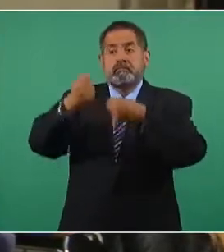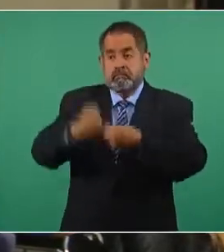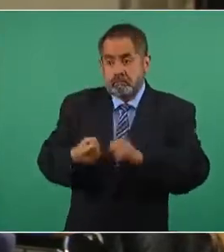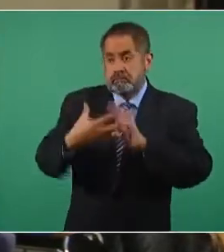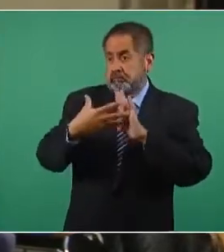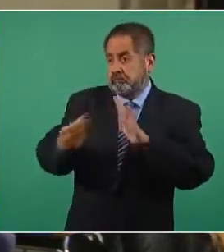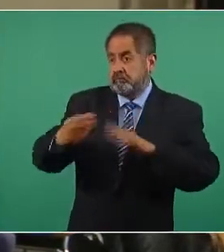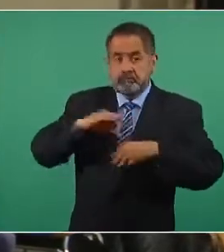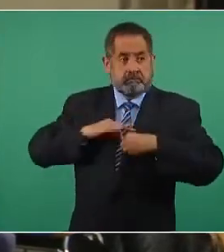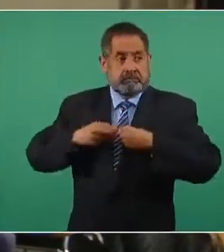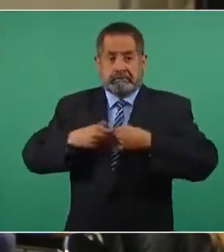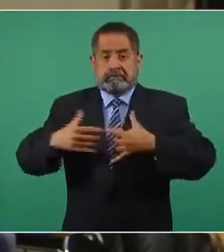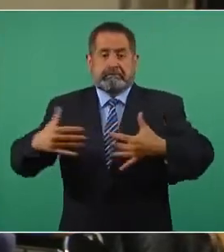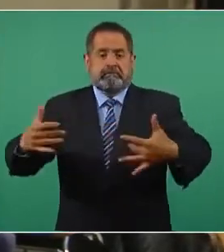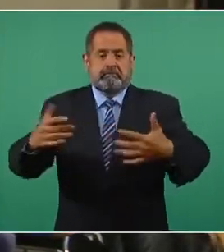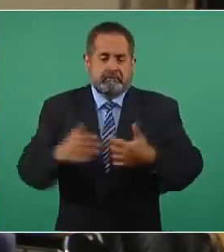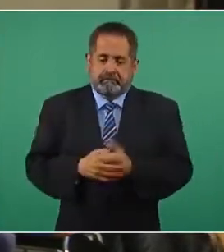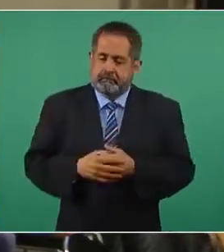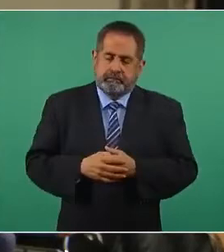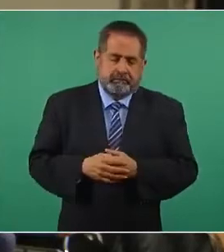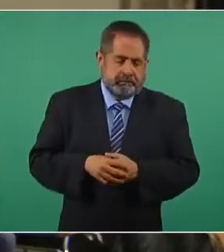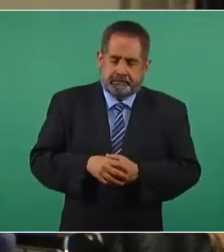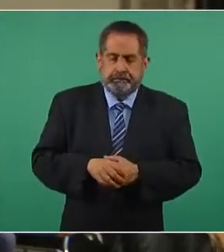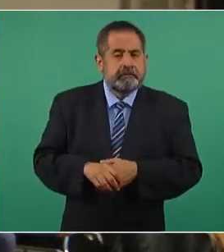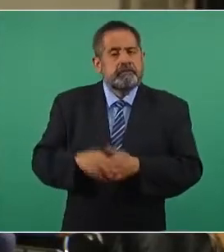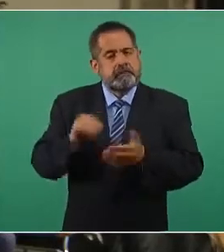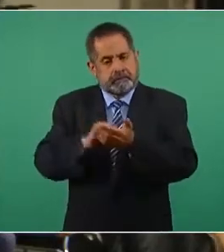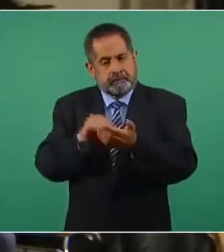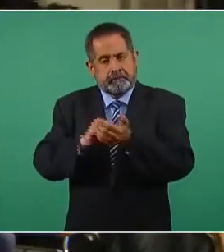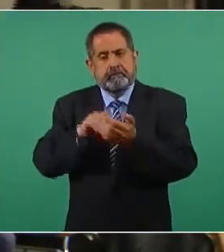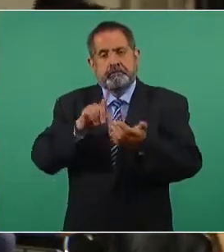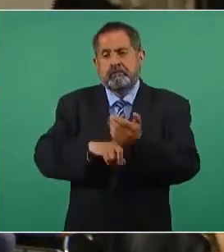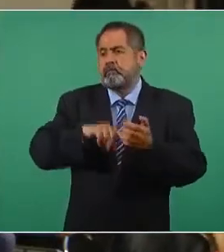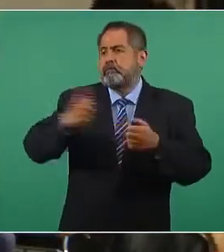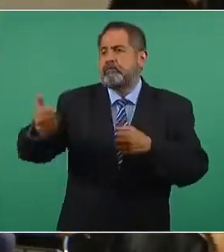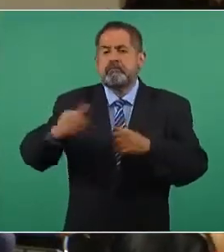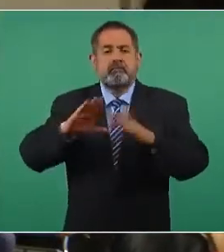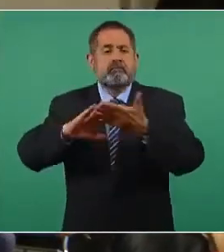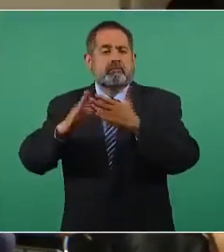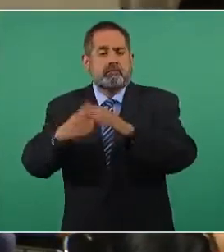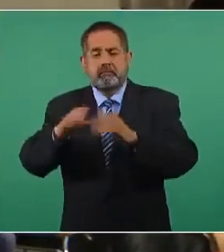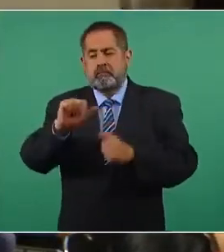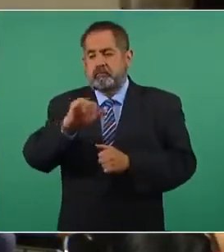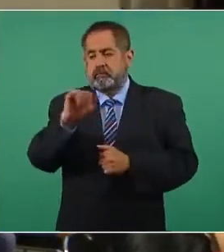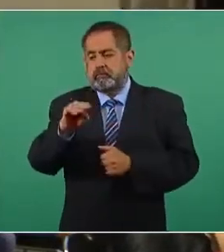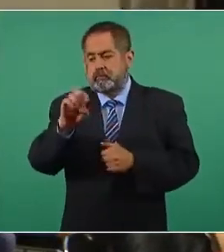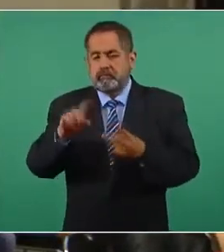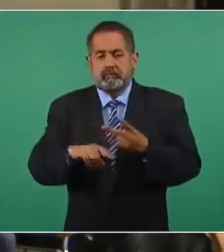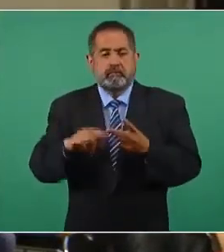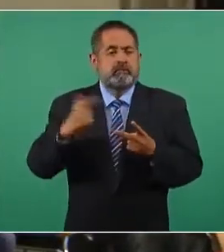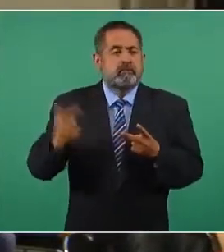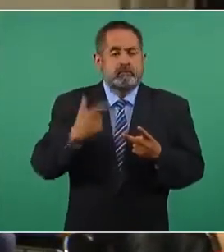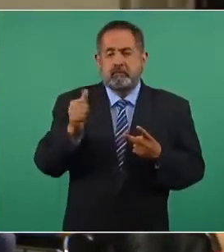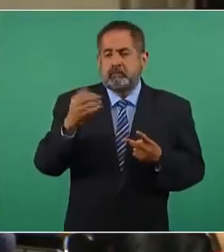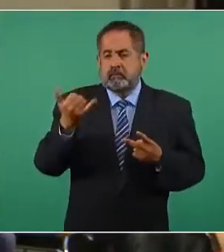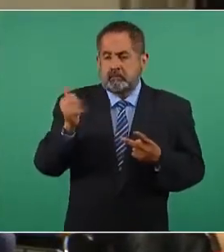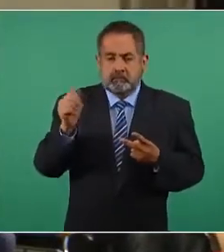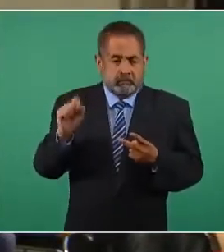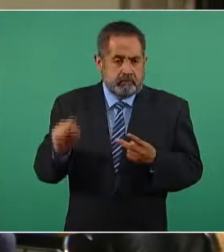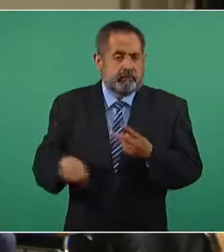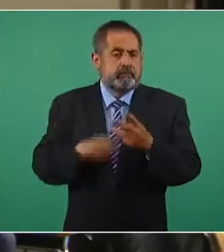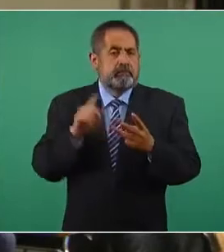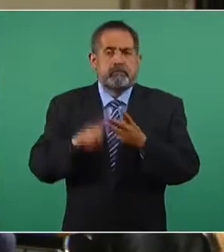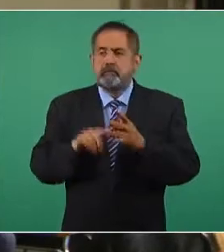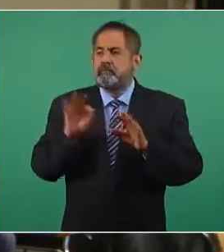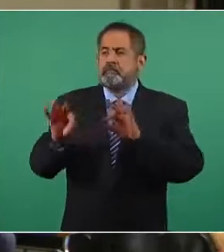manifiesta. Esta misma idea se ha tratado de impulsar en ciudades o comunidades como Cajeme, como Guaymas, Empalme, con